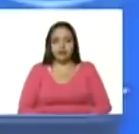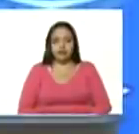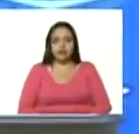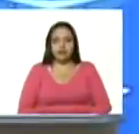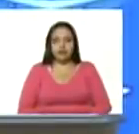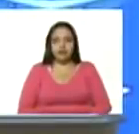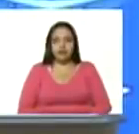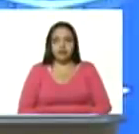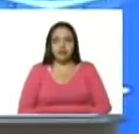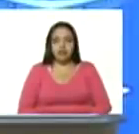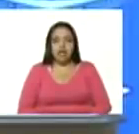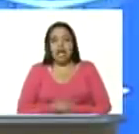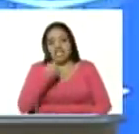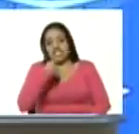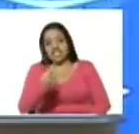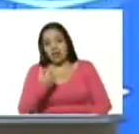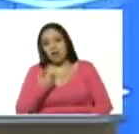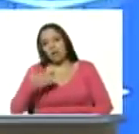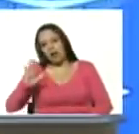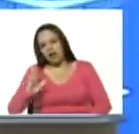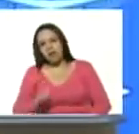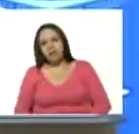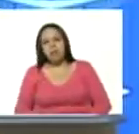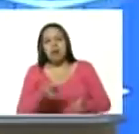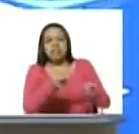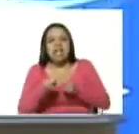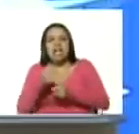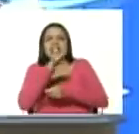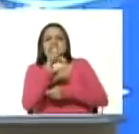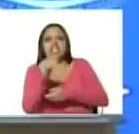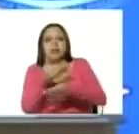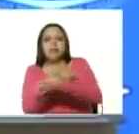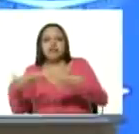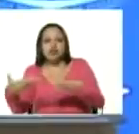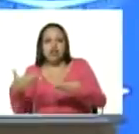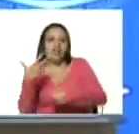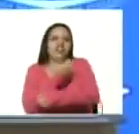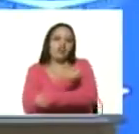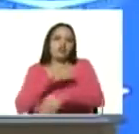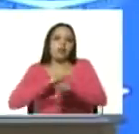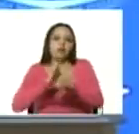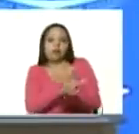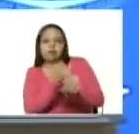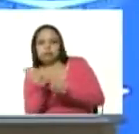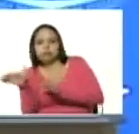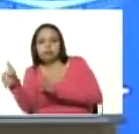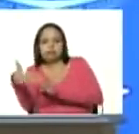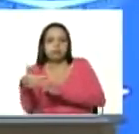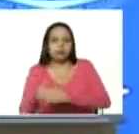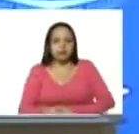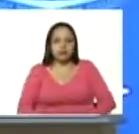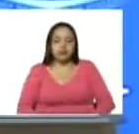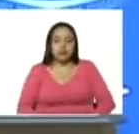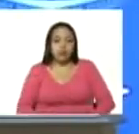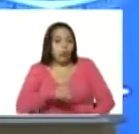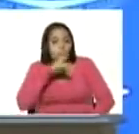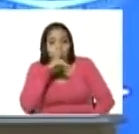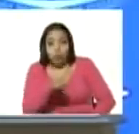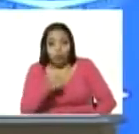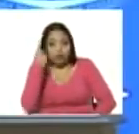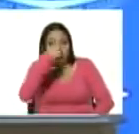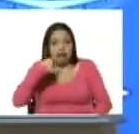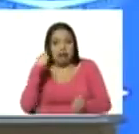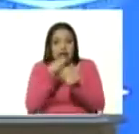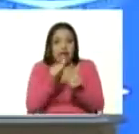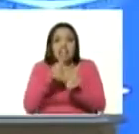119.999.000 dólares, dicen, bueno, entonces vamos a sacar los 30 millones de la vacuna porque eso ya va por otros lados. Son tan bárbaros que la OFAC le dice, tienen